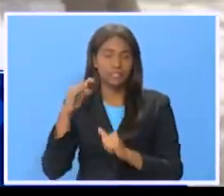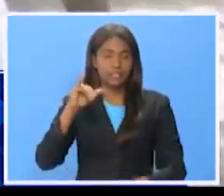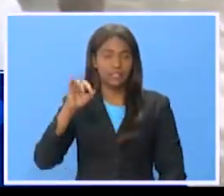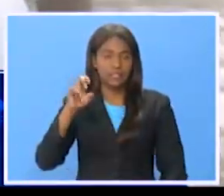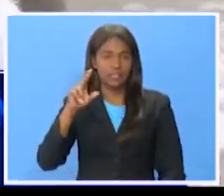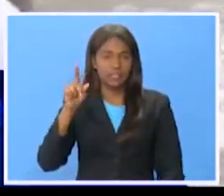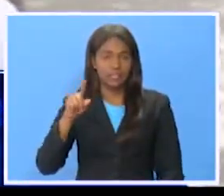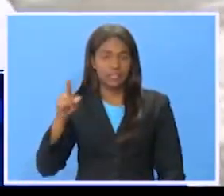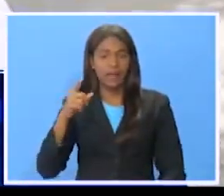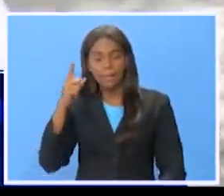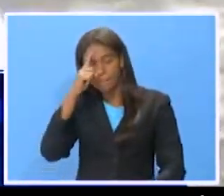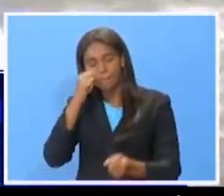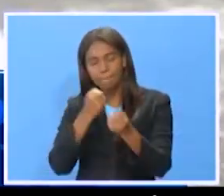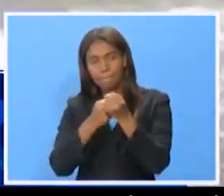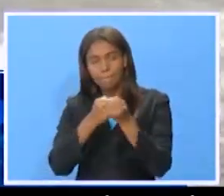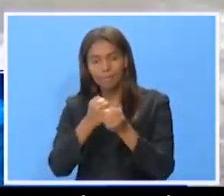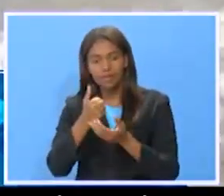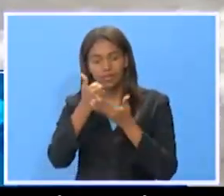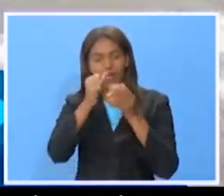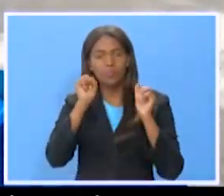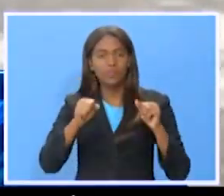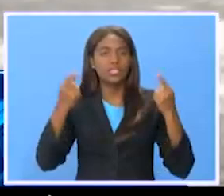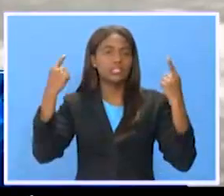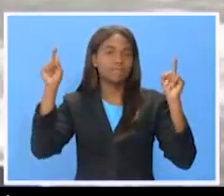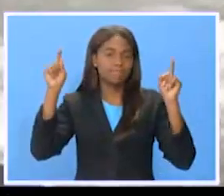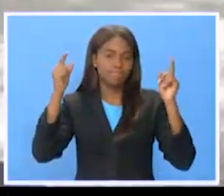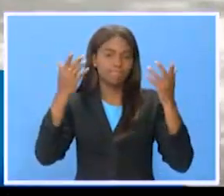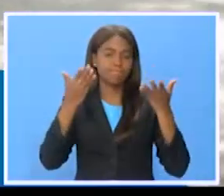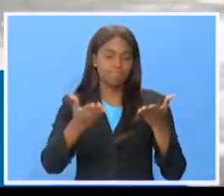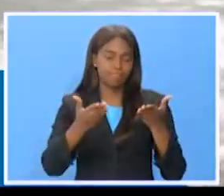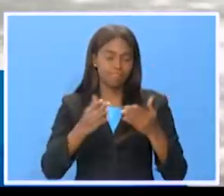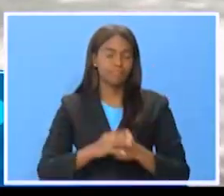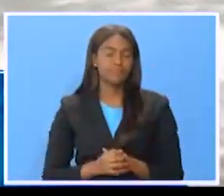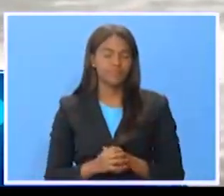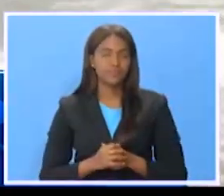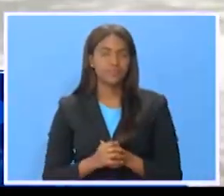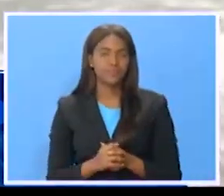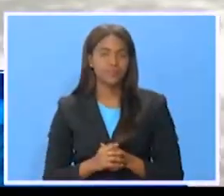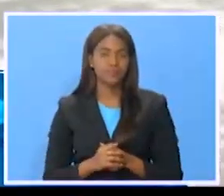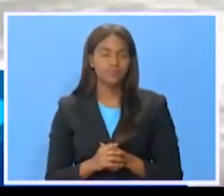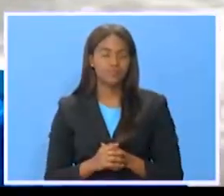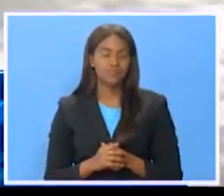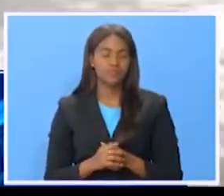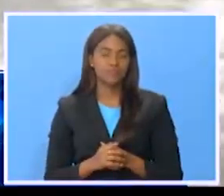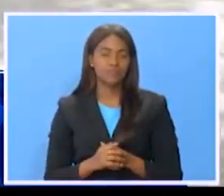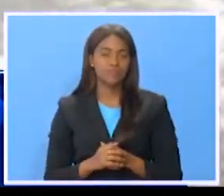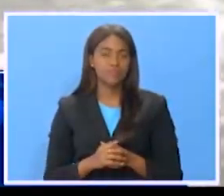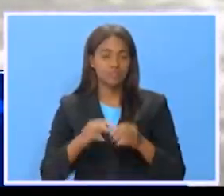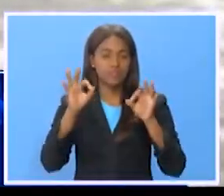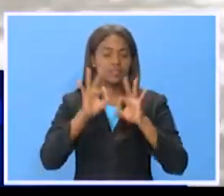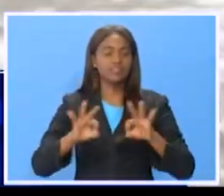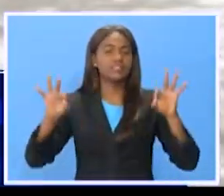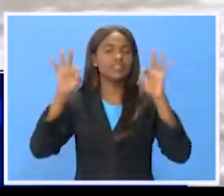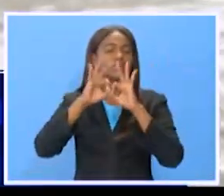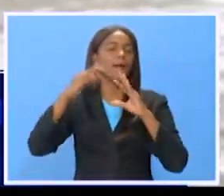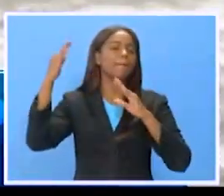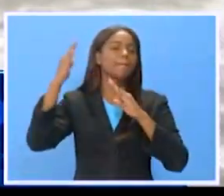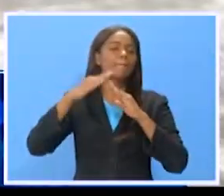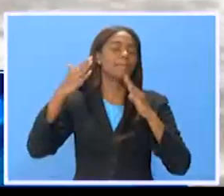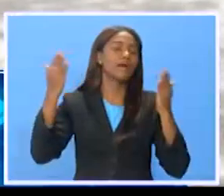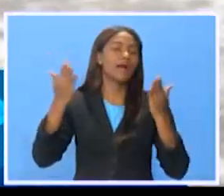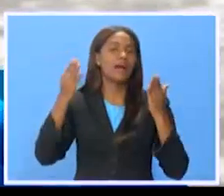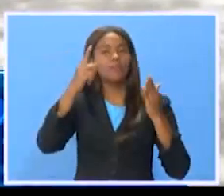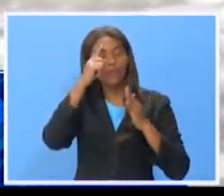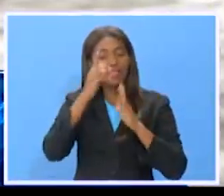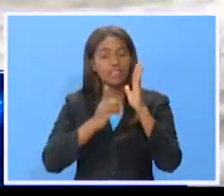con colaborar para que se desarrolle la industria acuícola. Una de las cosas más importantes para